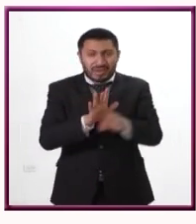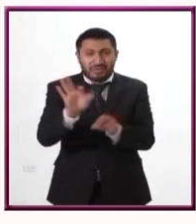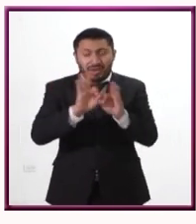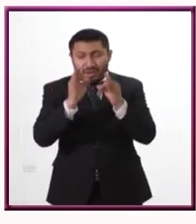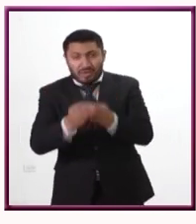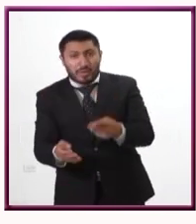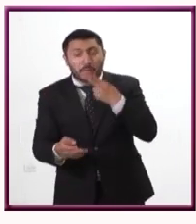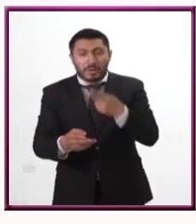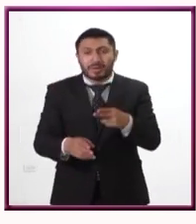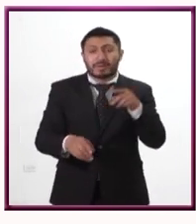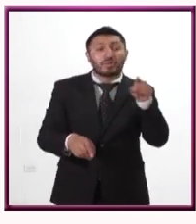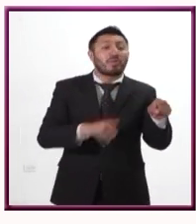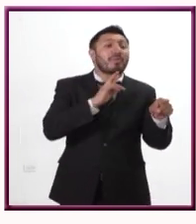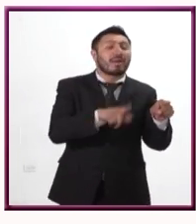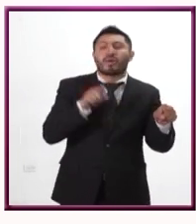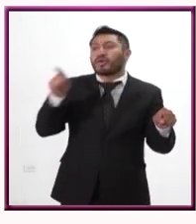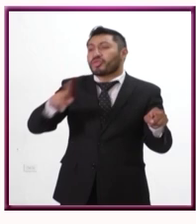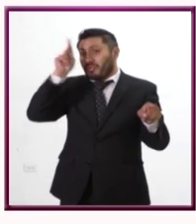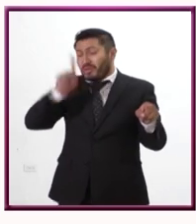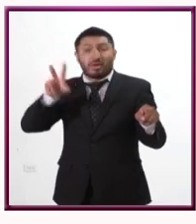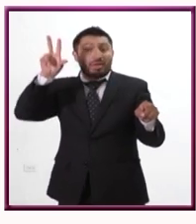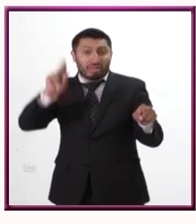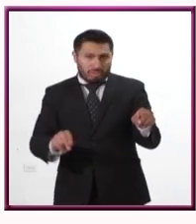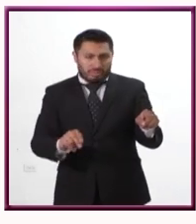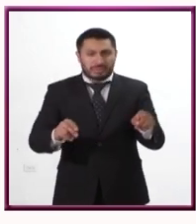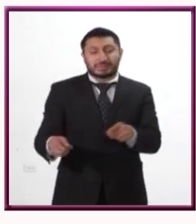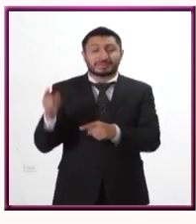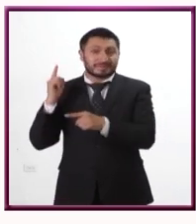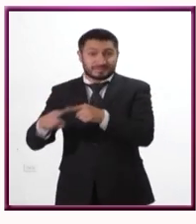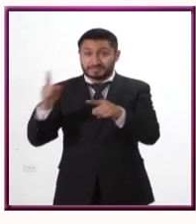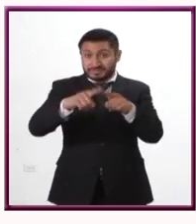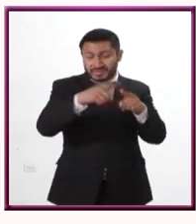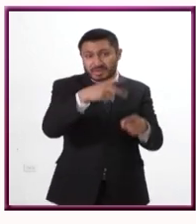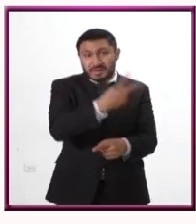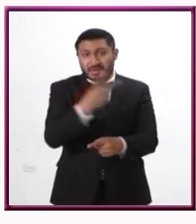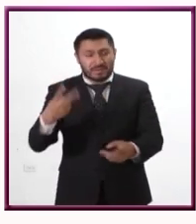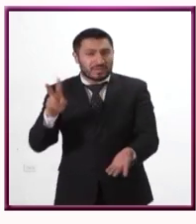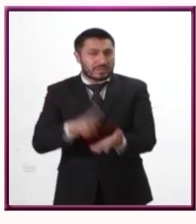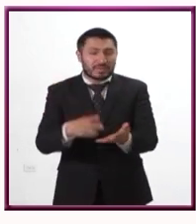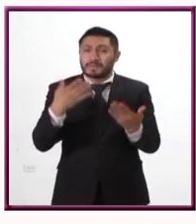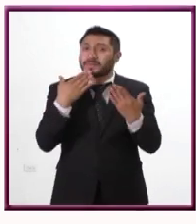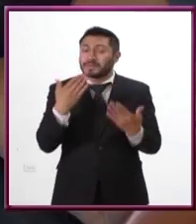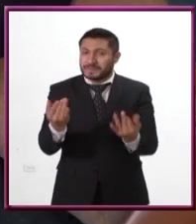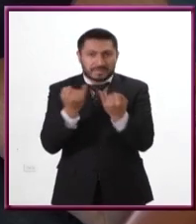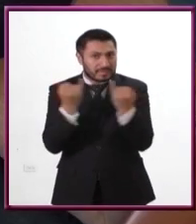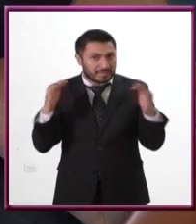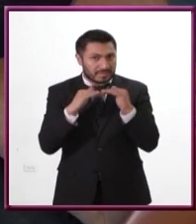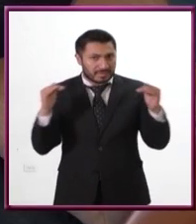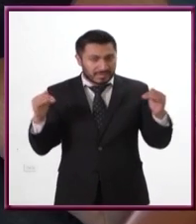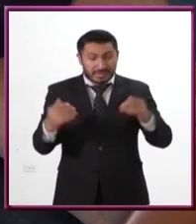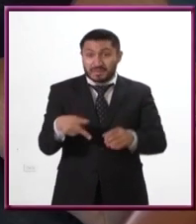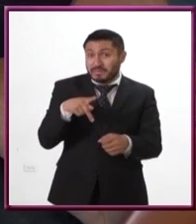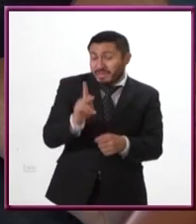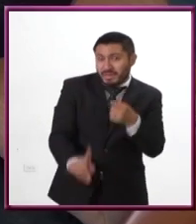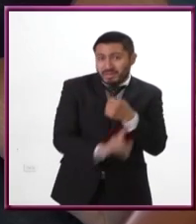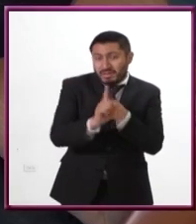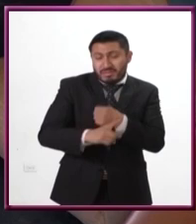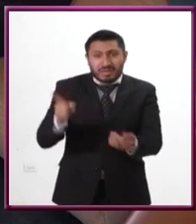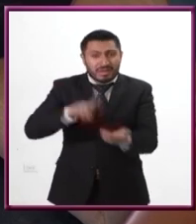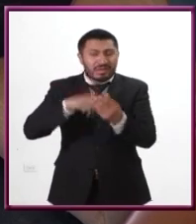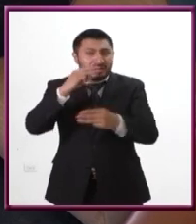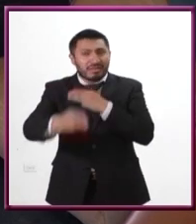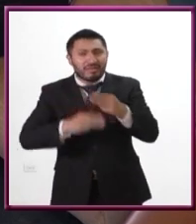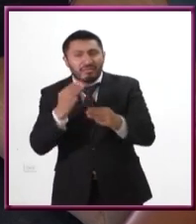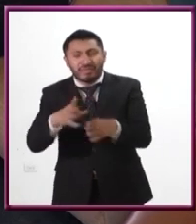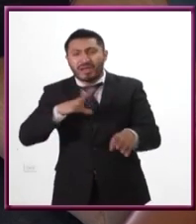funcionan. Ninguno es mejor que otro, y las expresiones de ambos son válidas. El problema es que el